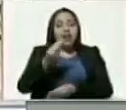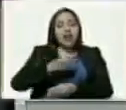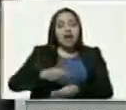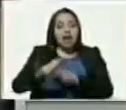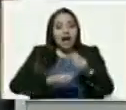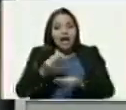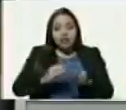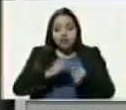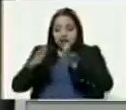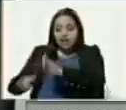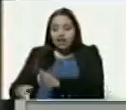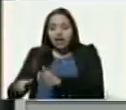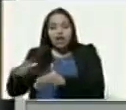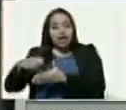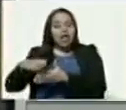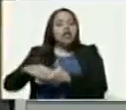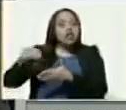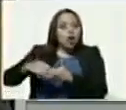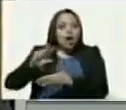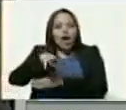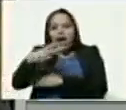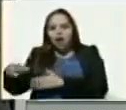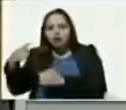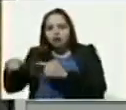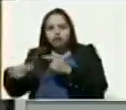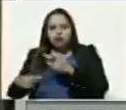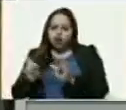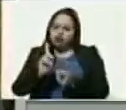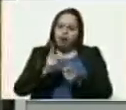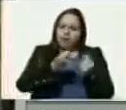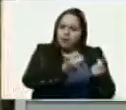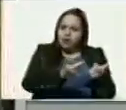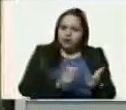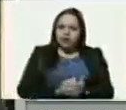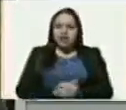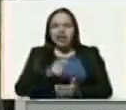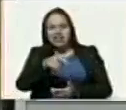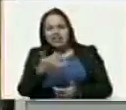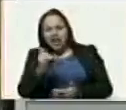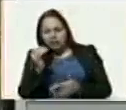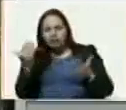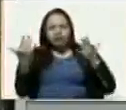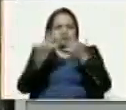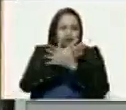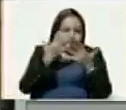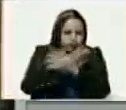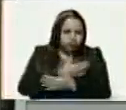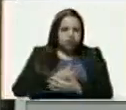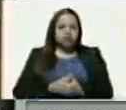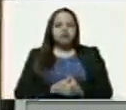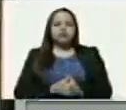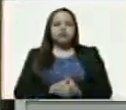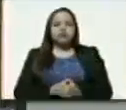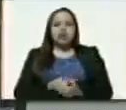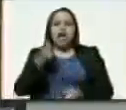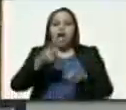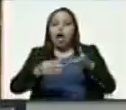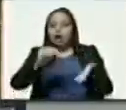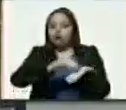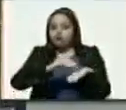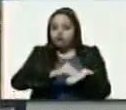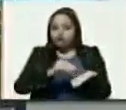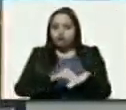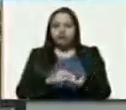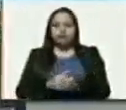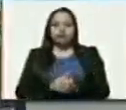sobre la parte en bolívares. Ahí es donde se presenta, tal vez no con funciones, sino que algunas veces